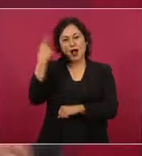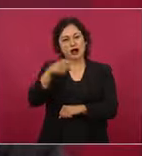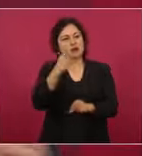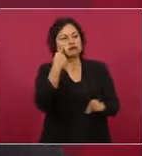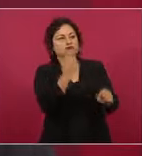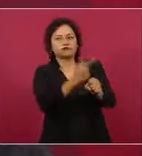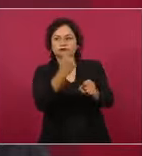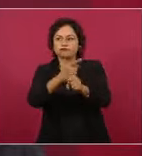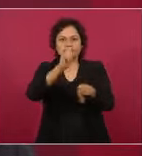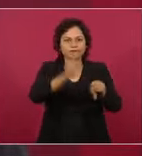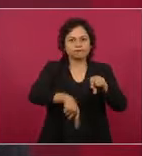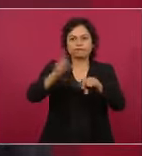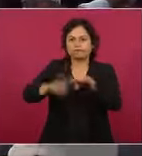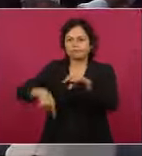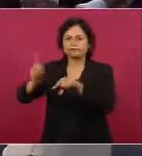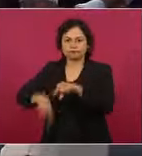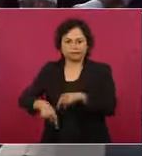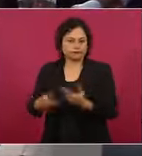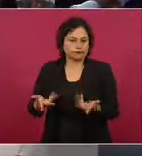de máquinas expendedoras.